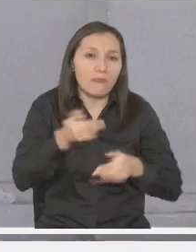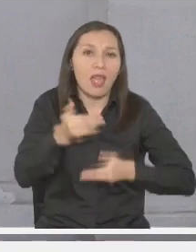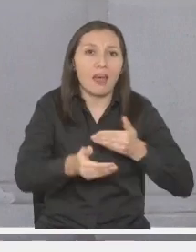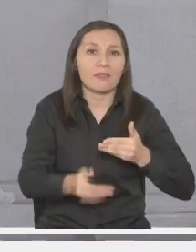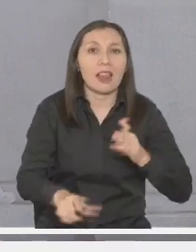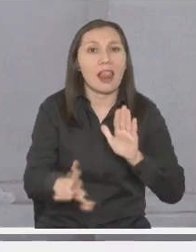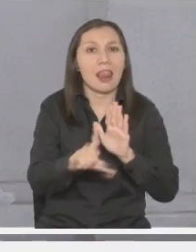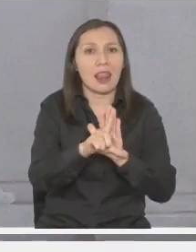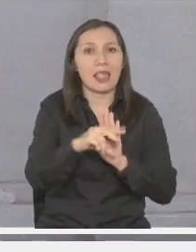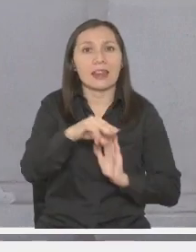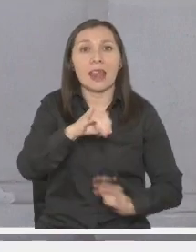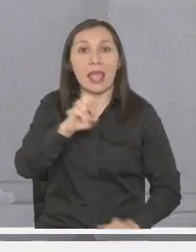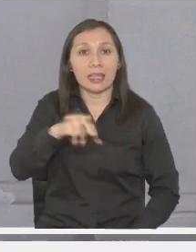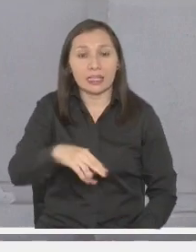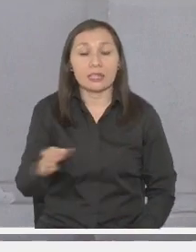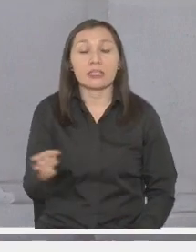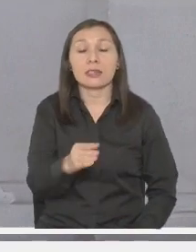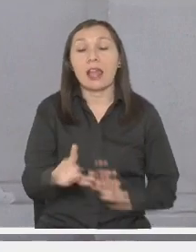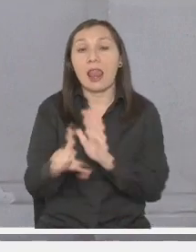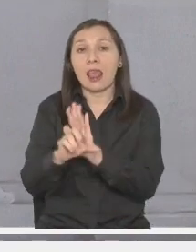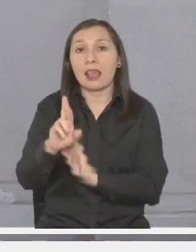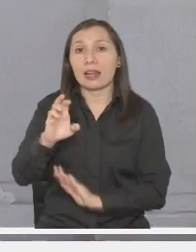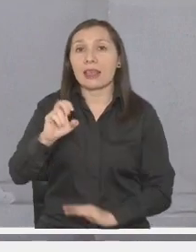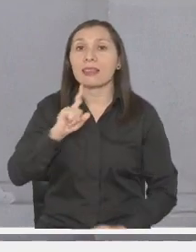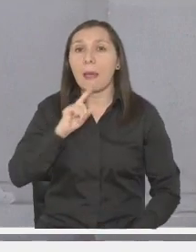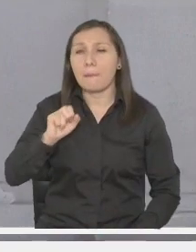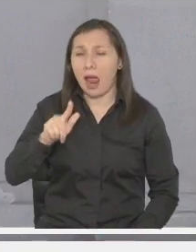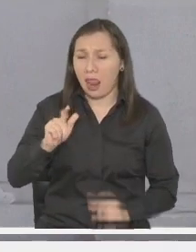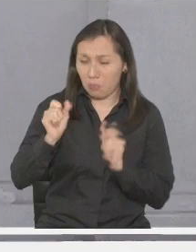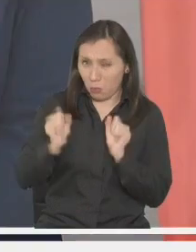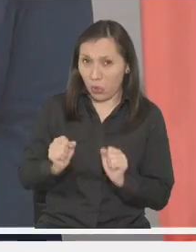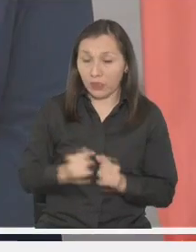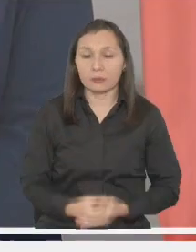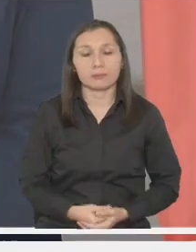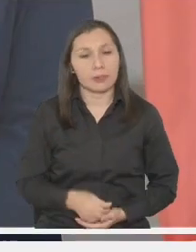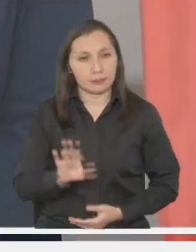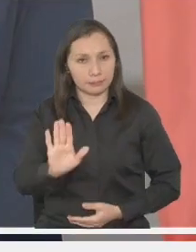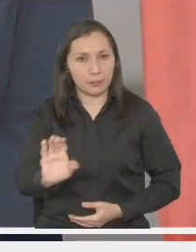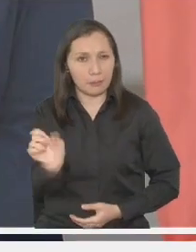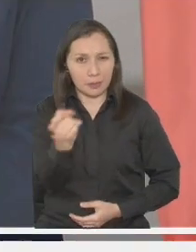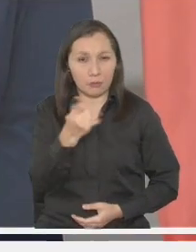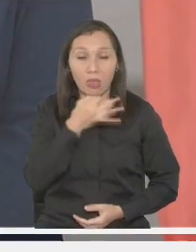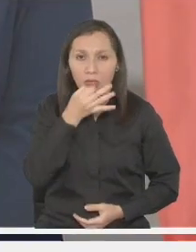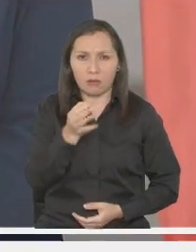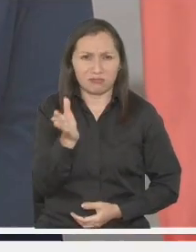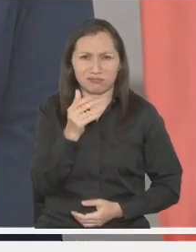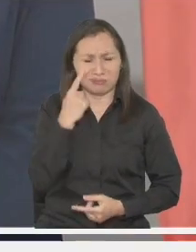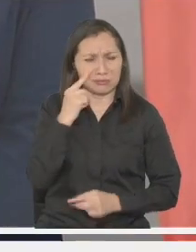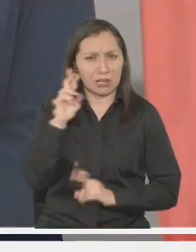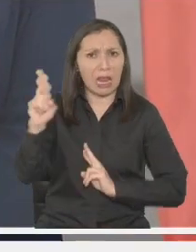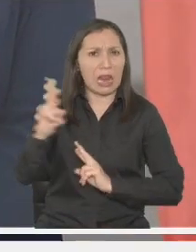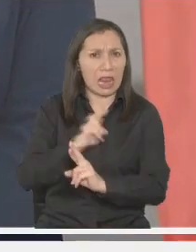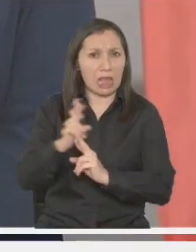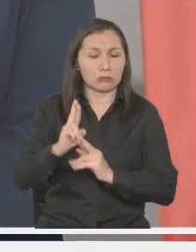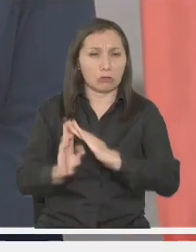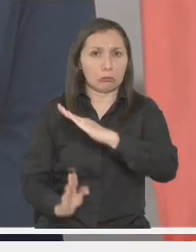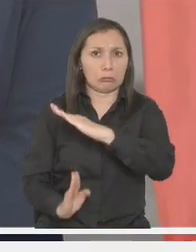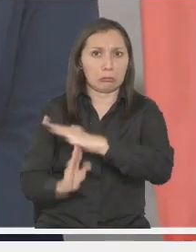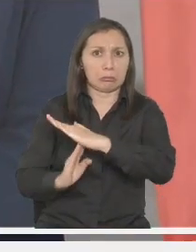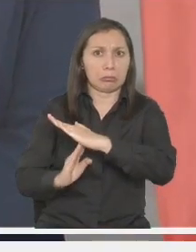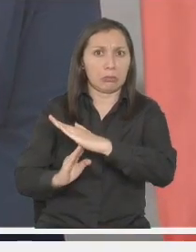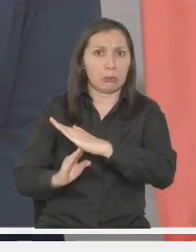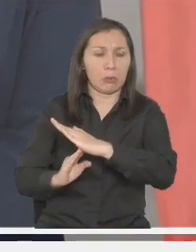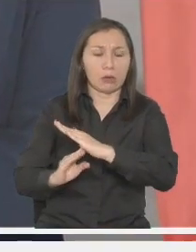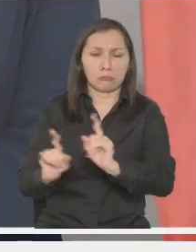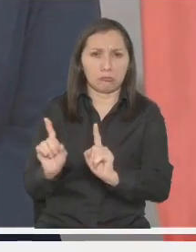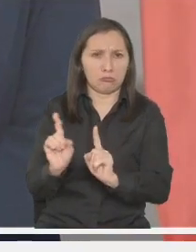ley Naim y la ley Retamal. ¿Existe esa posibilidad? A ver, primero quiero decir que no hay relaciones congeladas. Eso